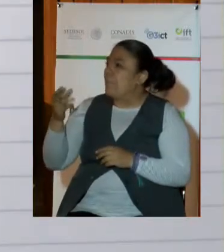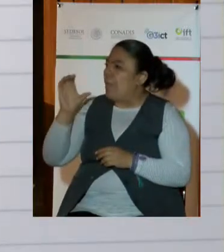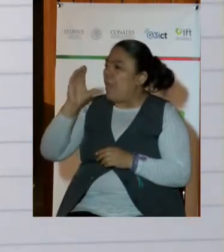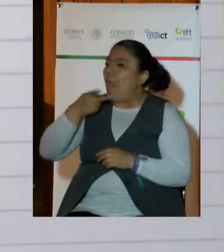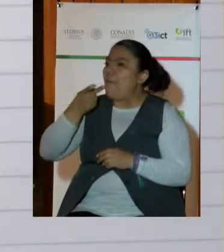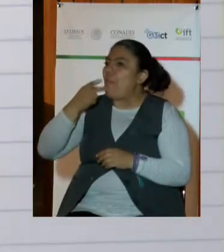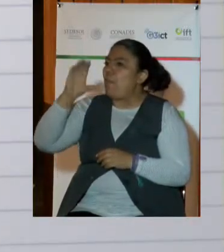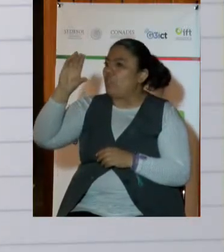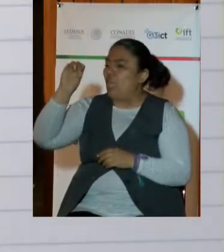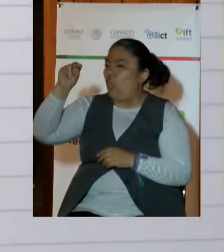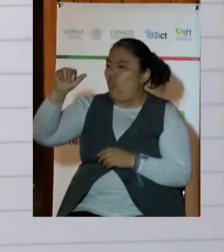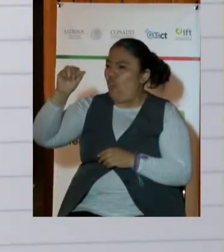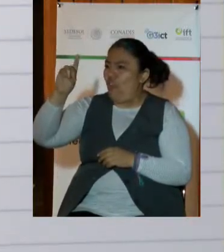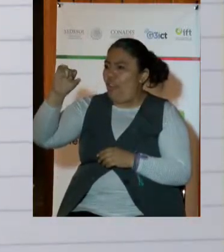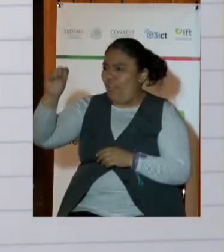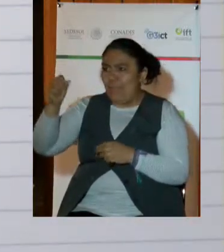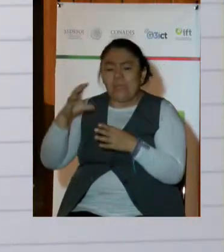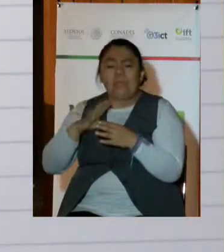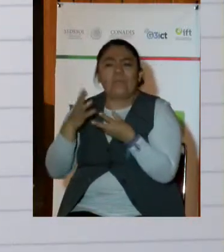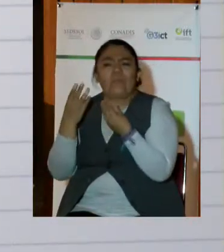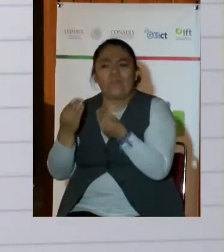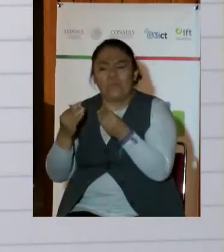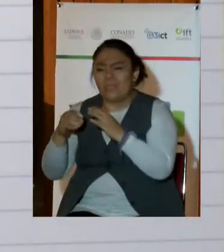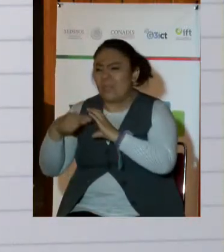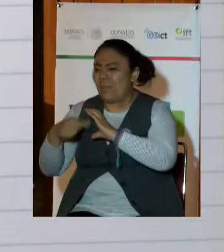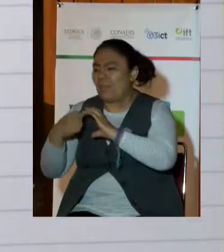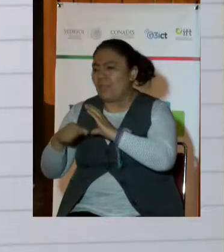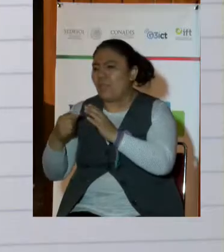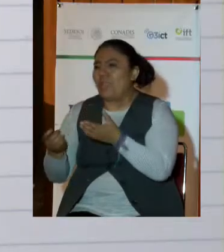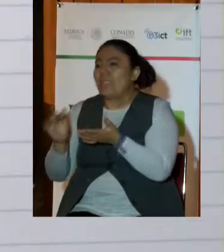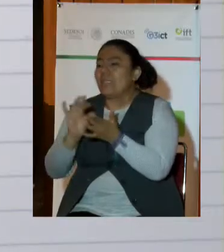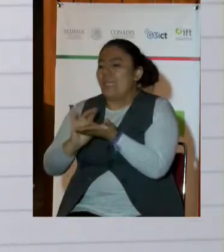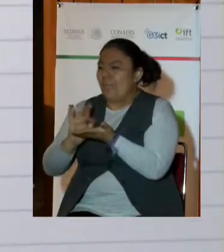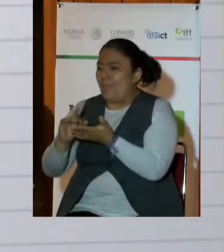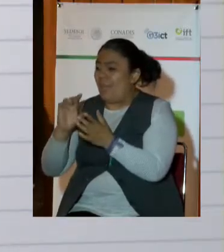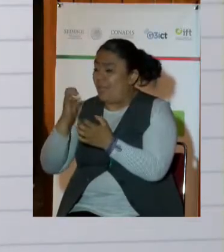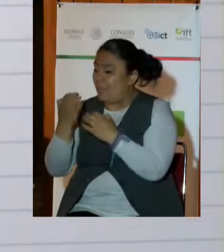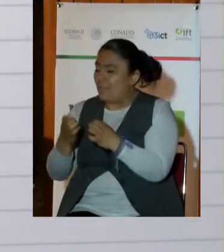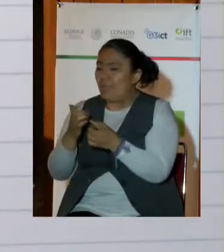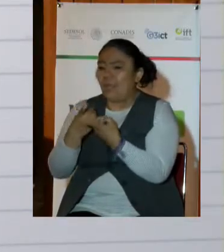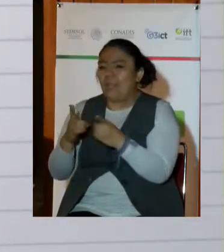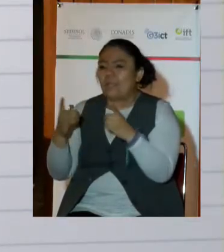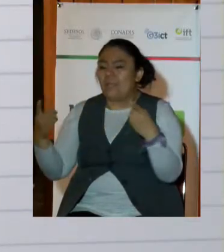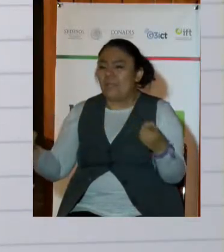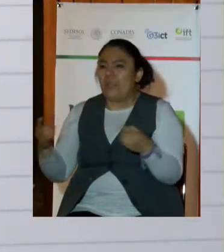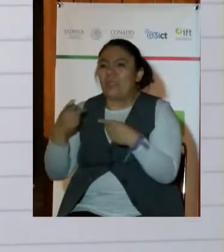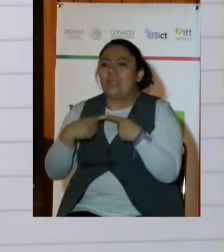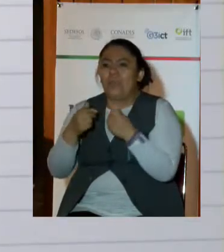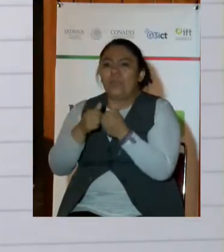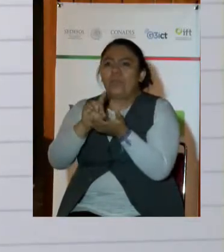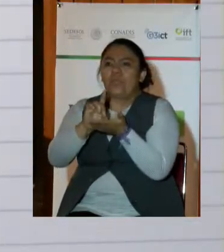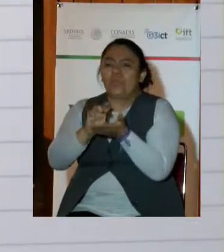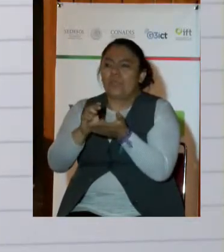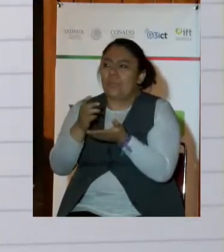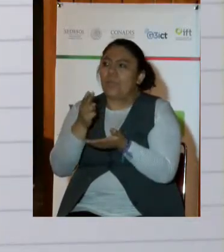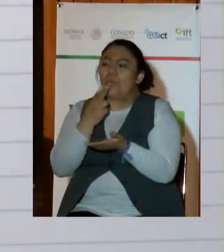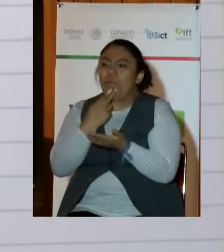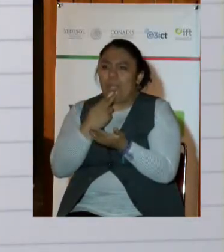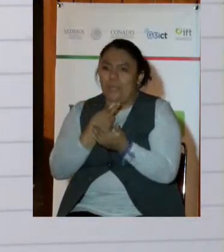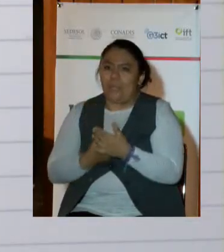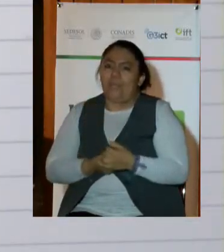nosotros como compradores de tecnología exigimos que sean accesibles, lo vamos a ir logrando poco a poco y yo creo que eso es lo más